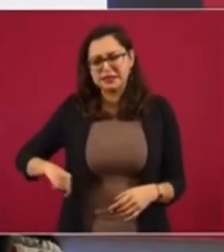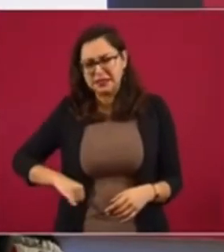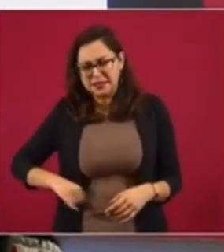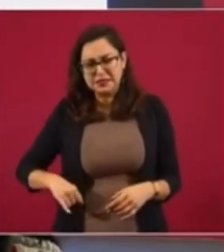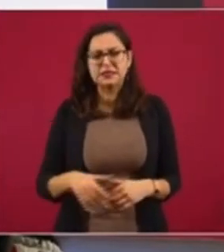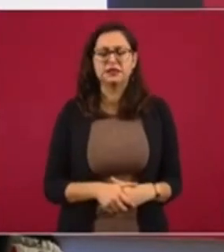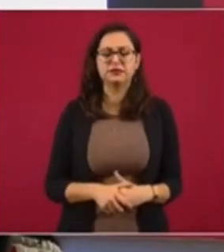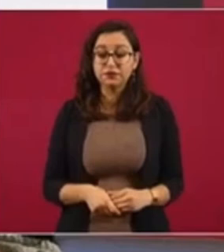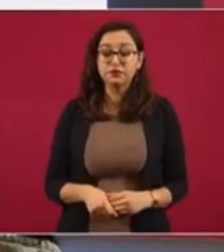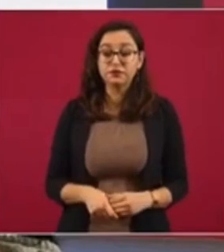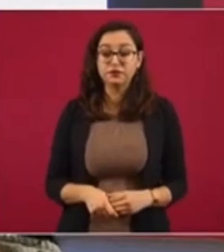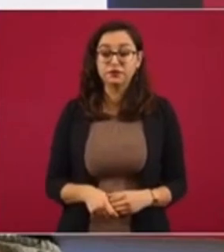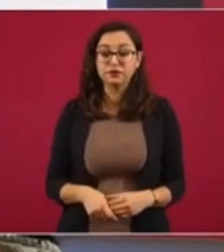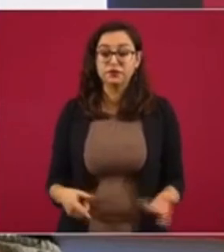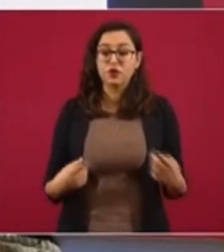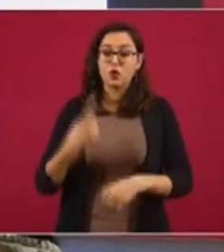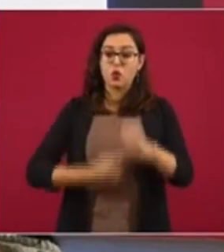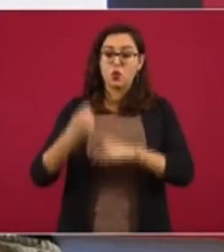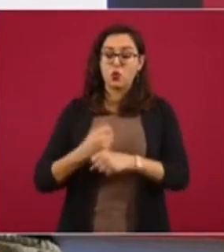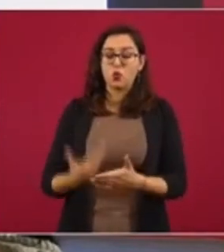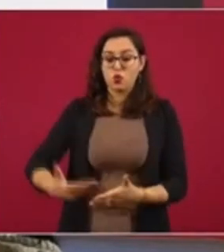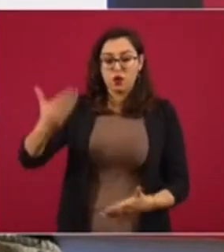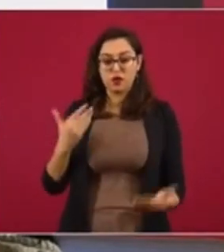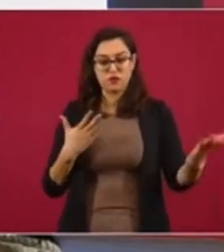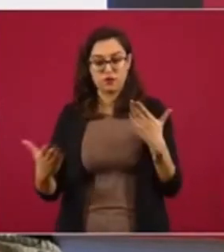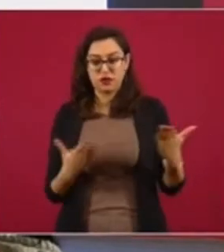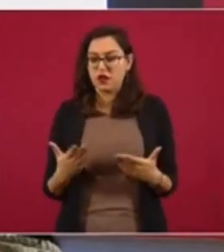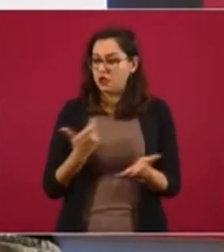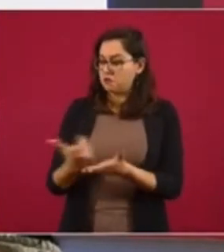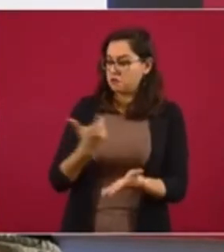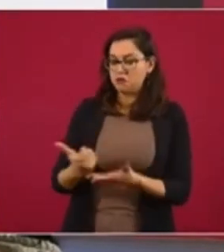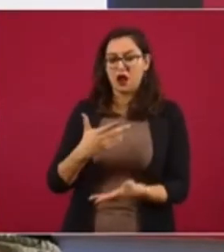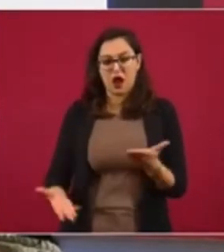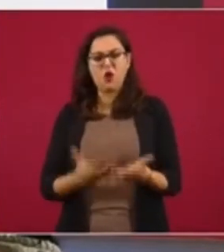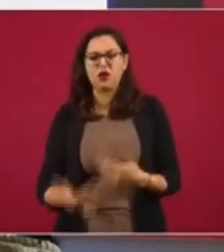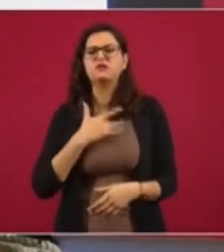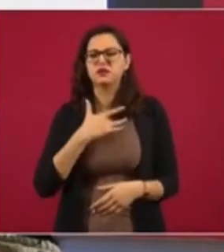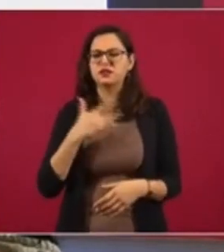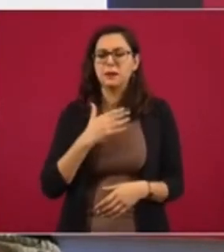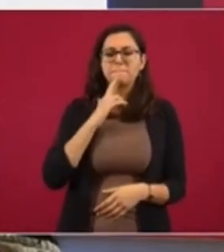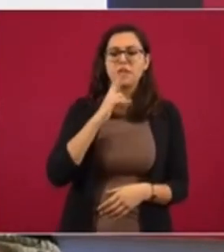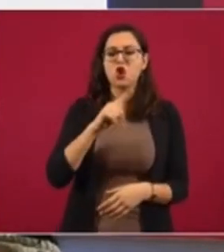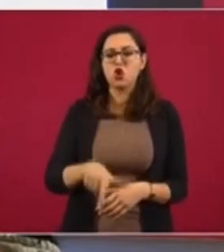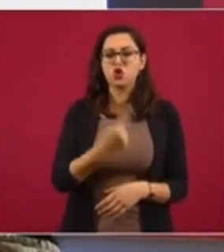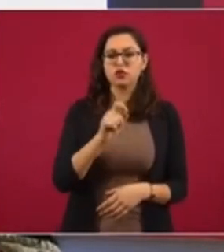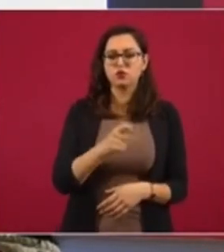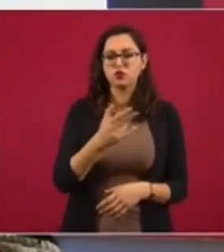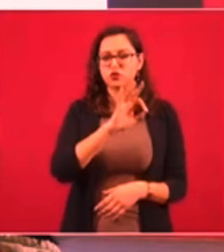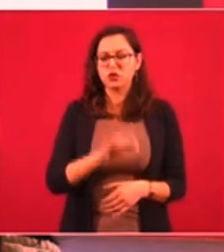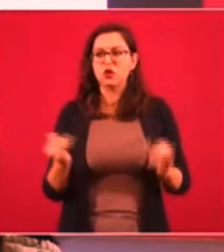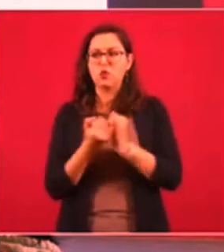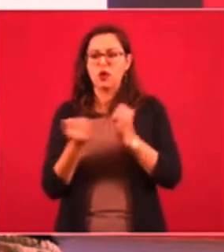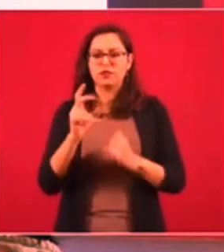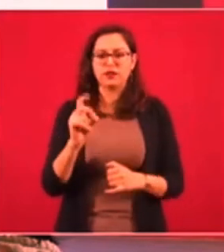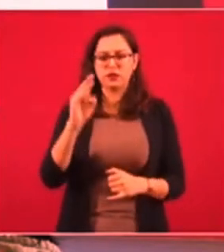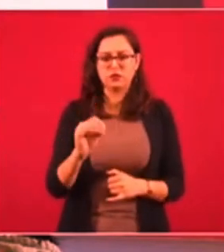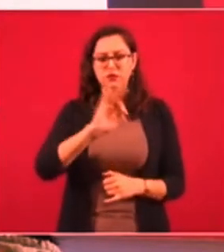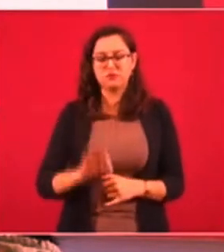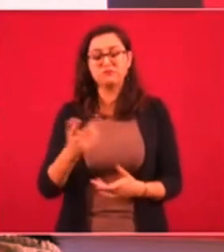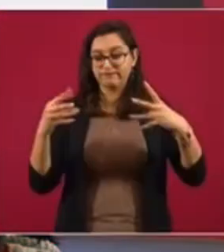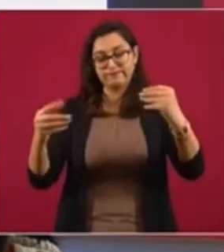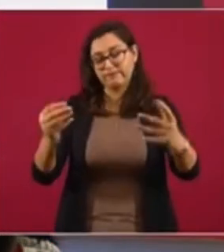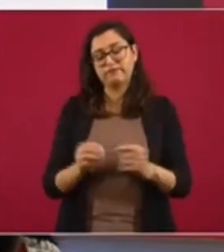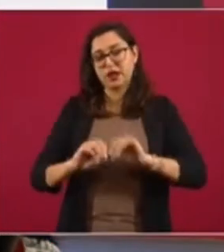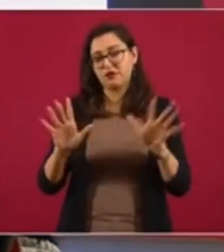Nada, 25.9. Con respecto al año pasado, ¿cómo es su situación económica actual? Mejor, 12.8. Igual, 39. Peor,